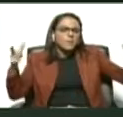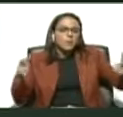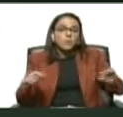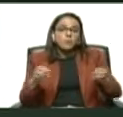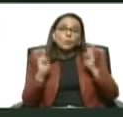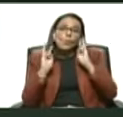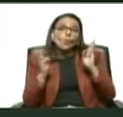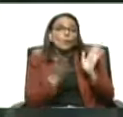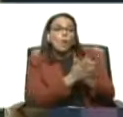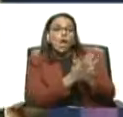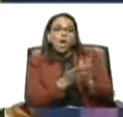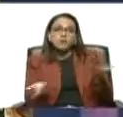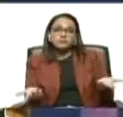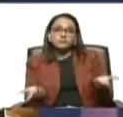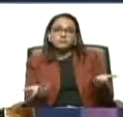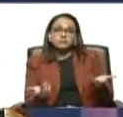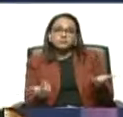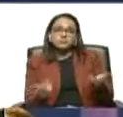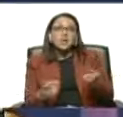Vietnam,